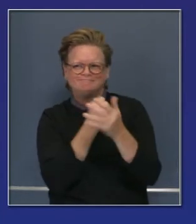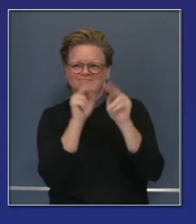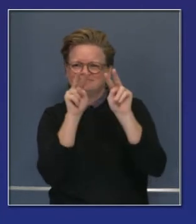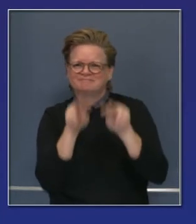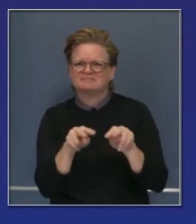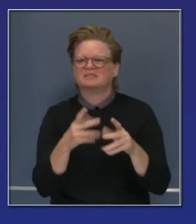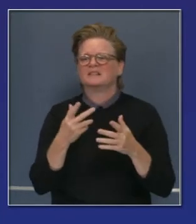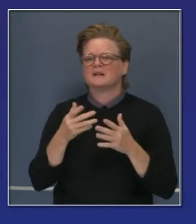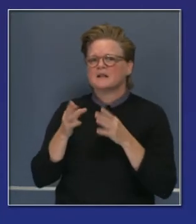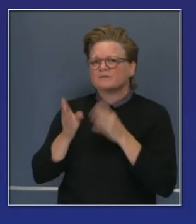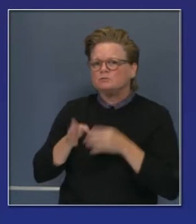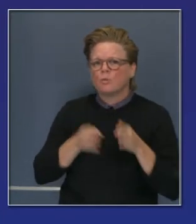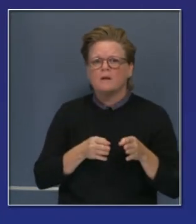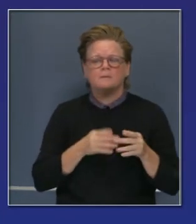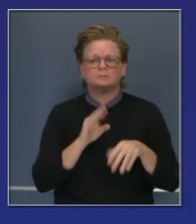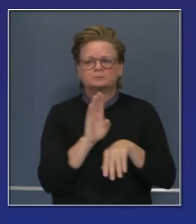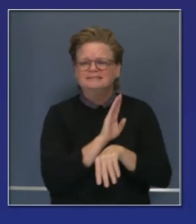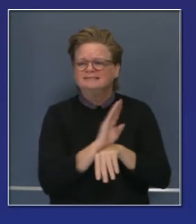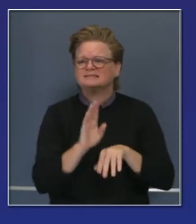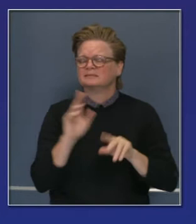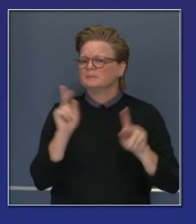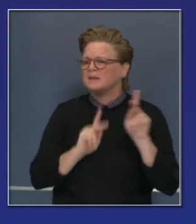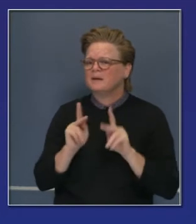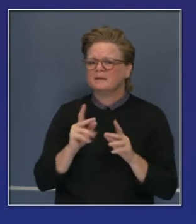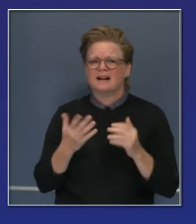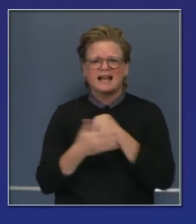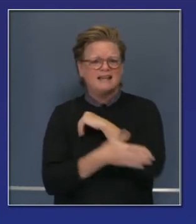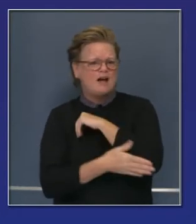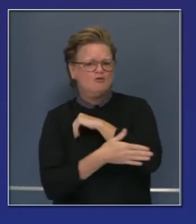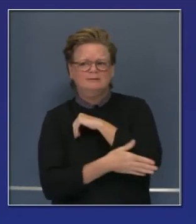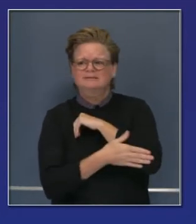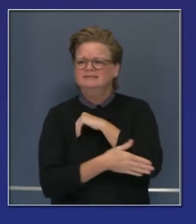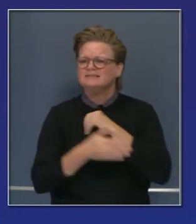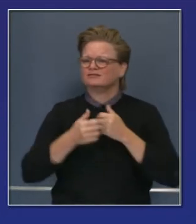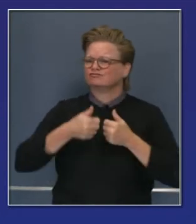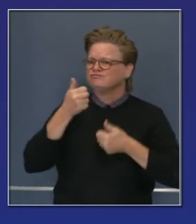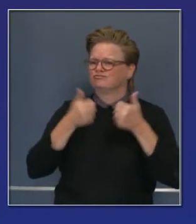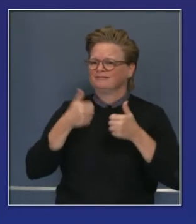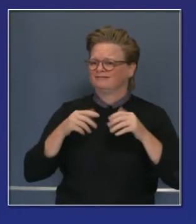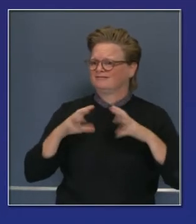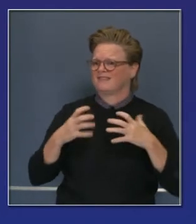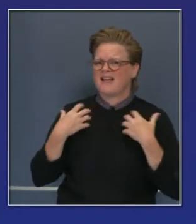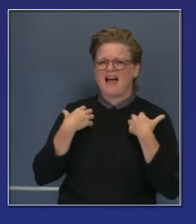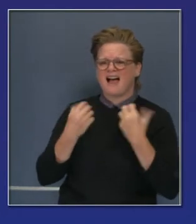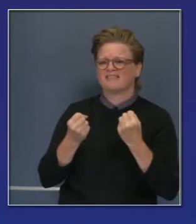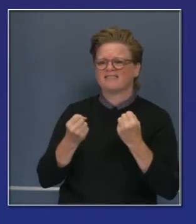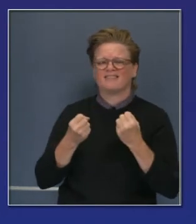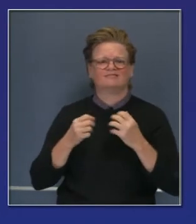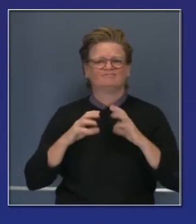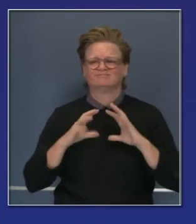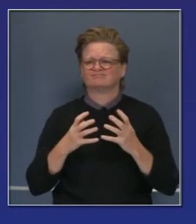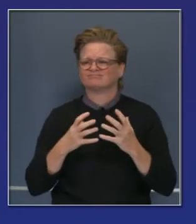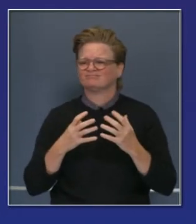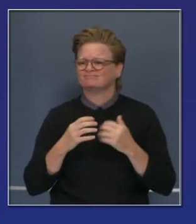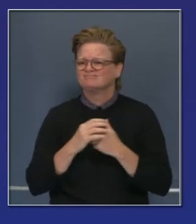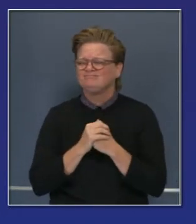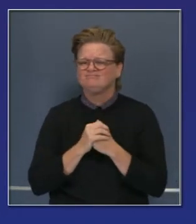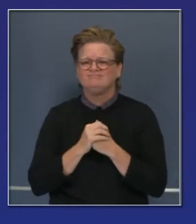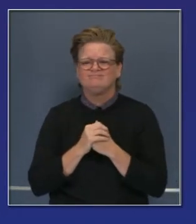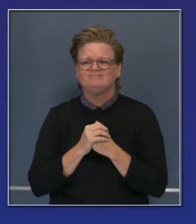por representantes de comercios o negocios, sino también funcionarios de condados y del